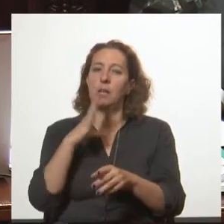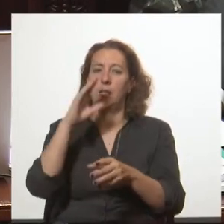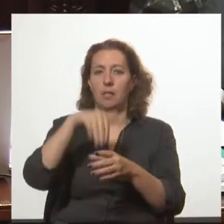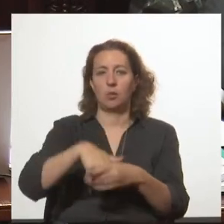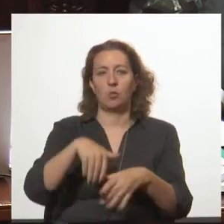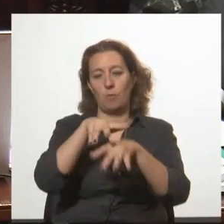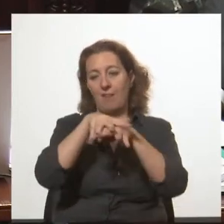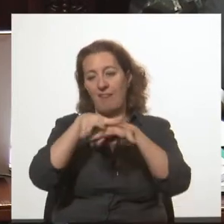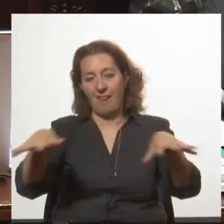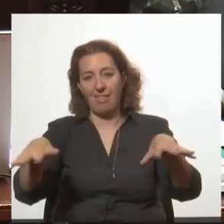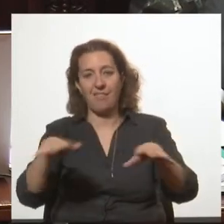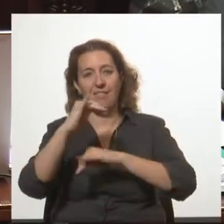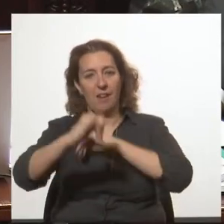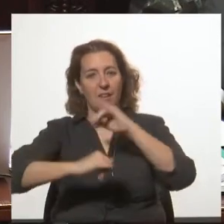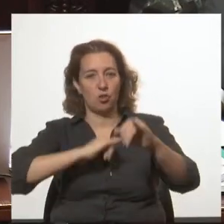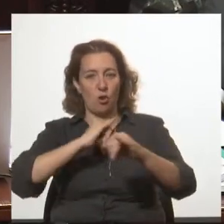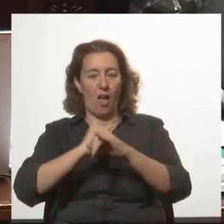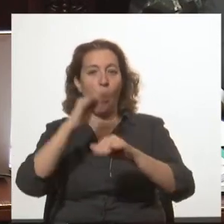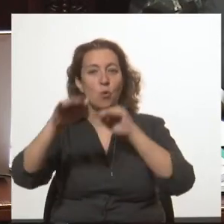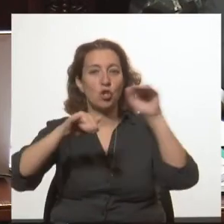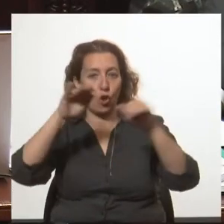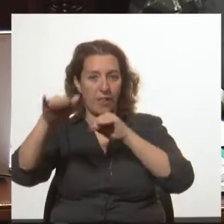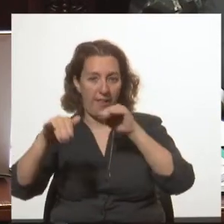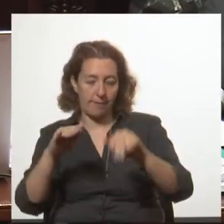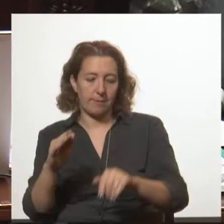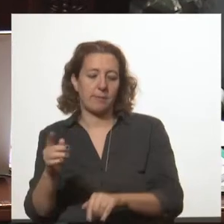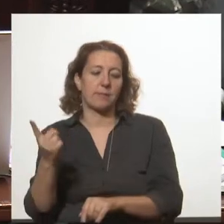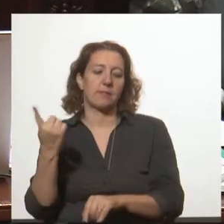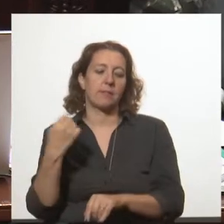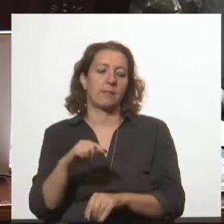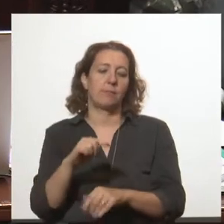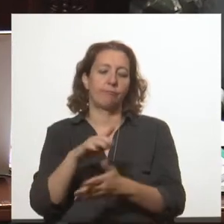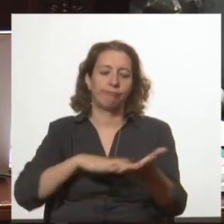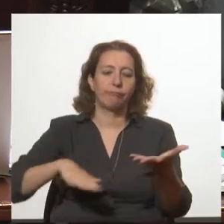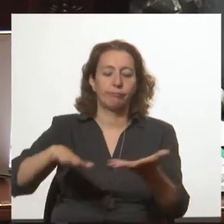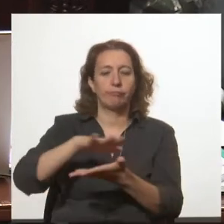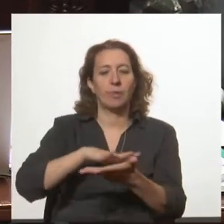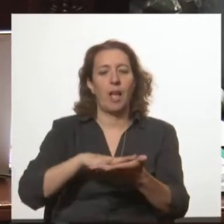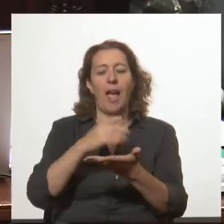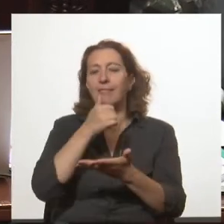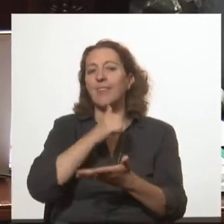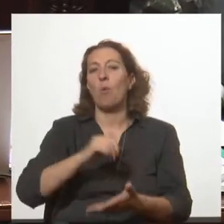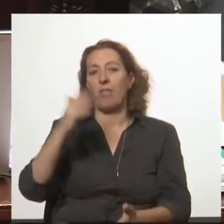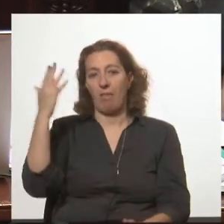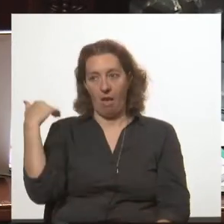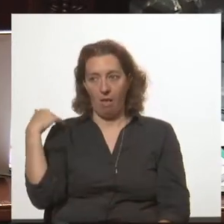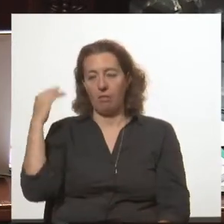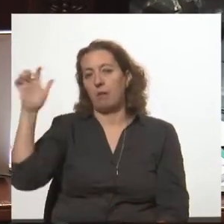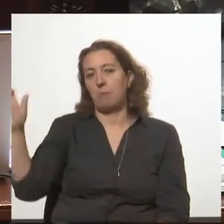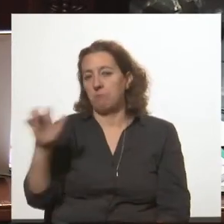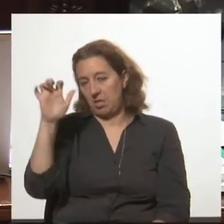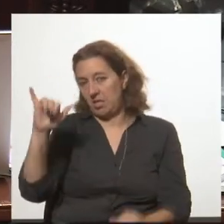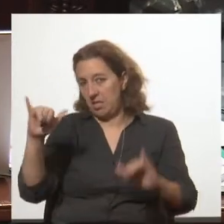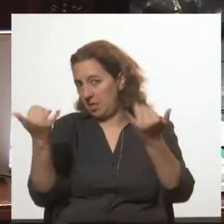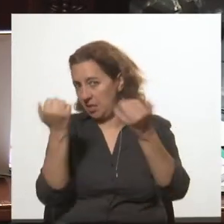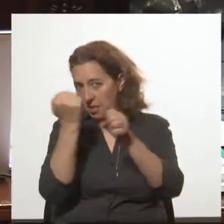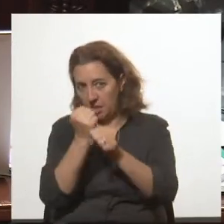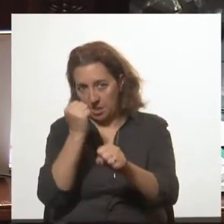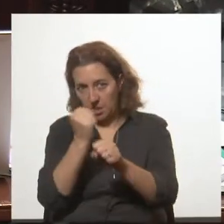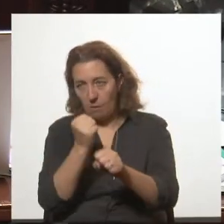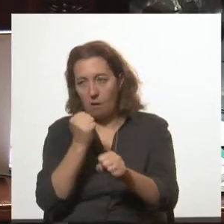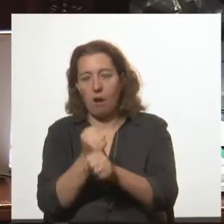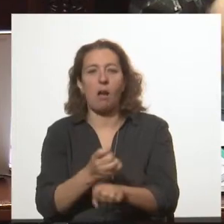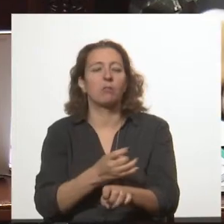de auditorías que establecían condiciones de antigüedades en una empresa en plaza y además tener